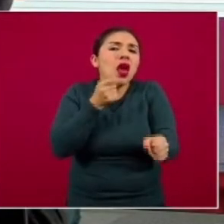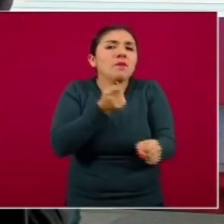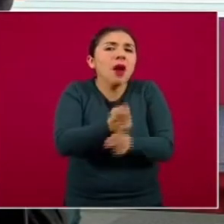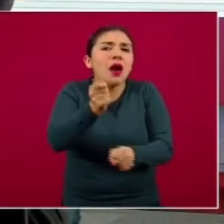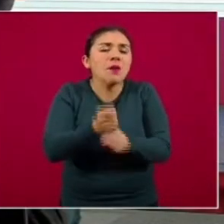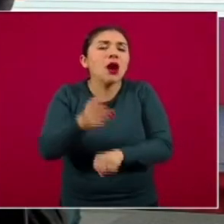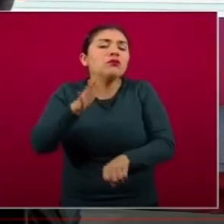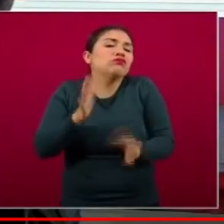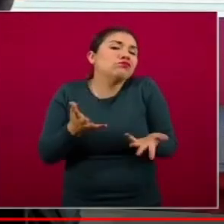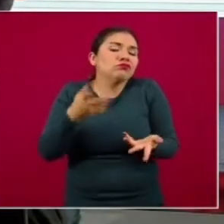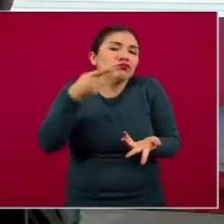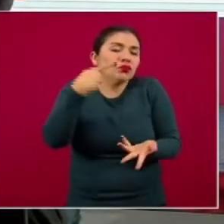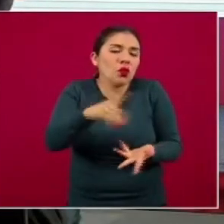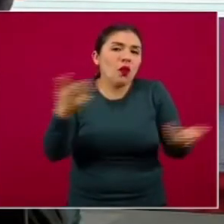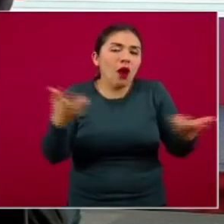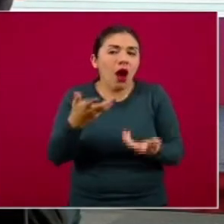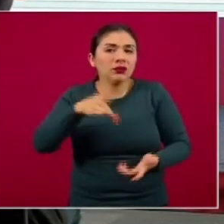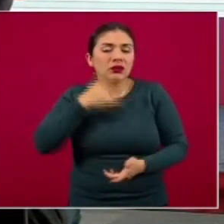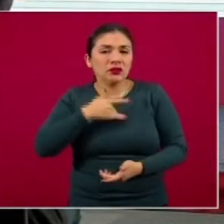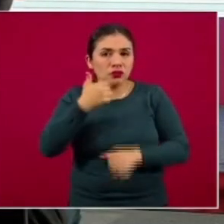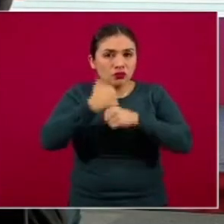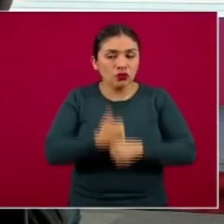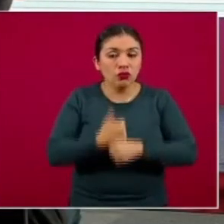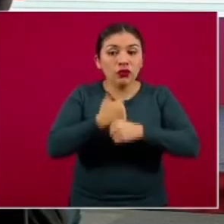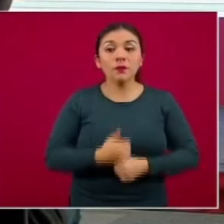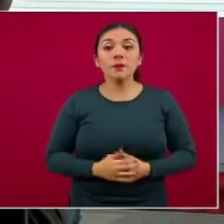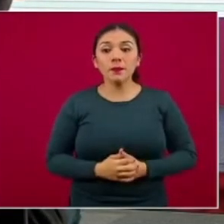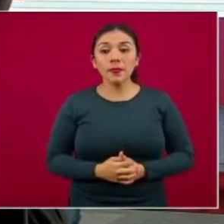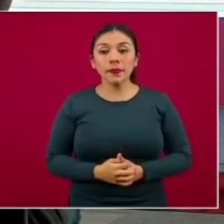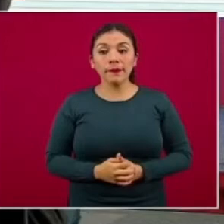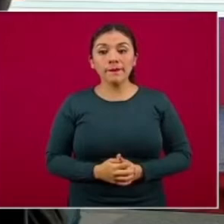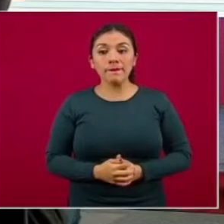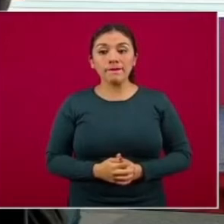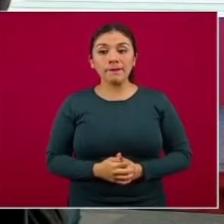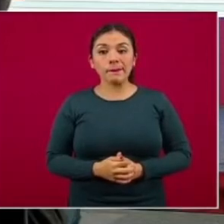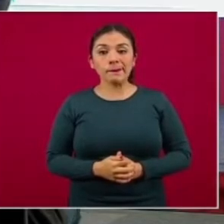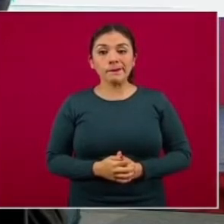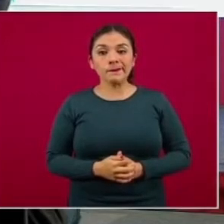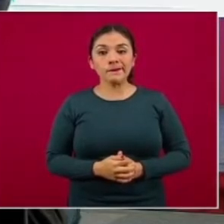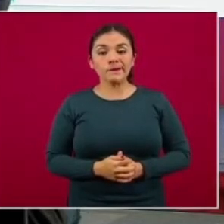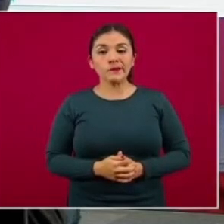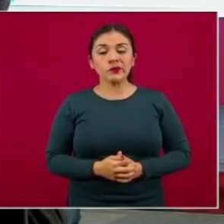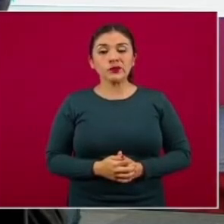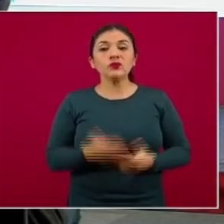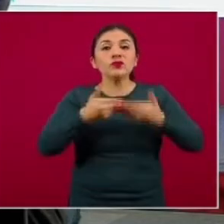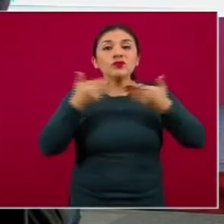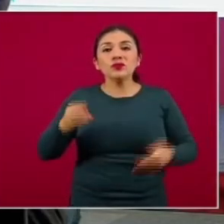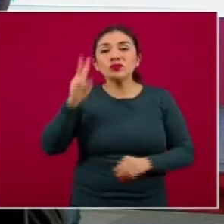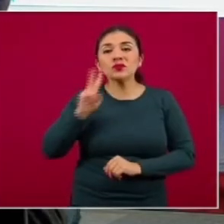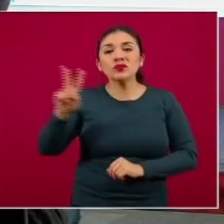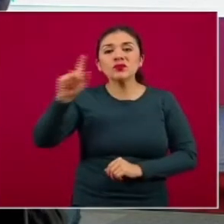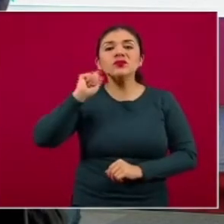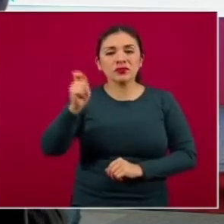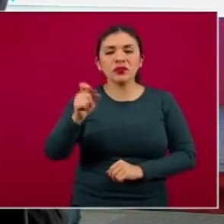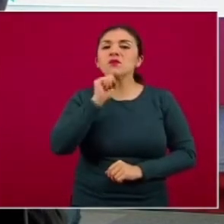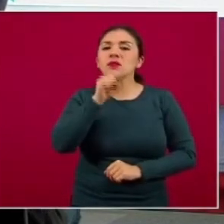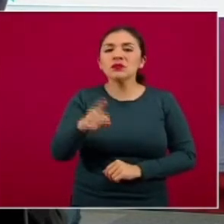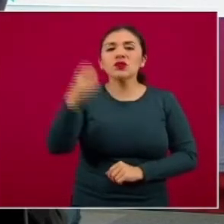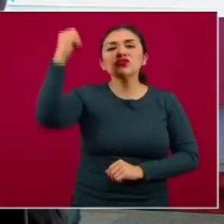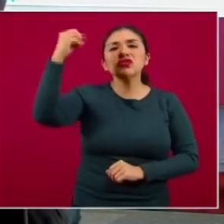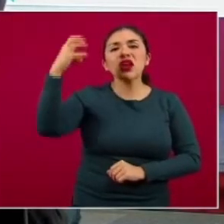violencia sufrida. Si vemos la siguiente diapositiva, vamos ahora a repasar el